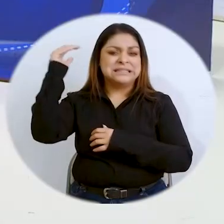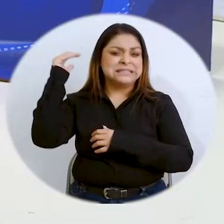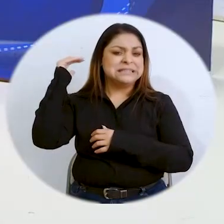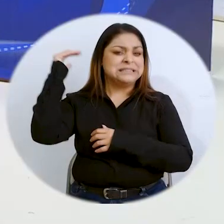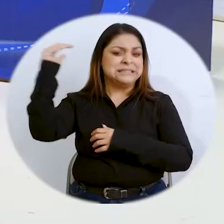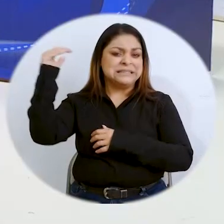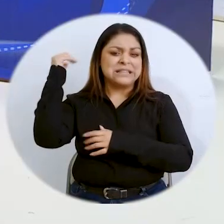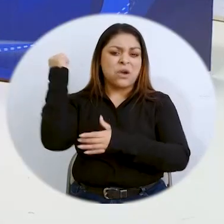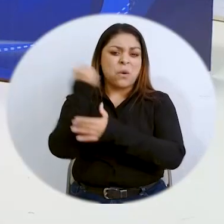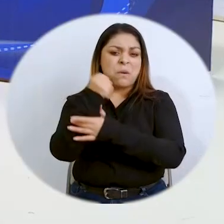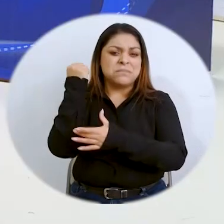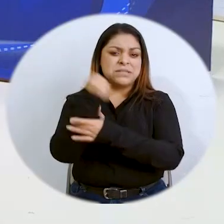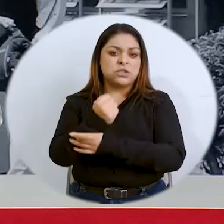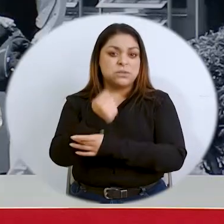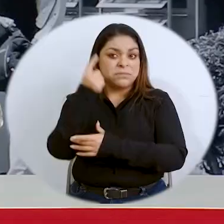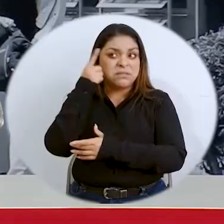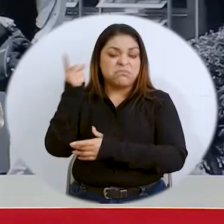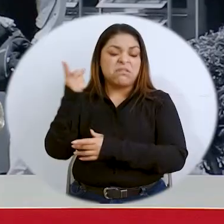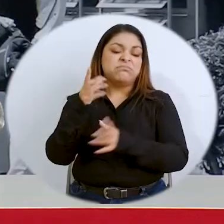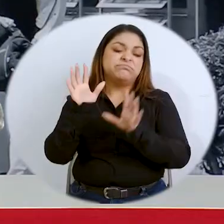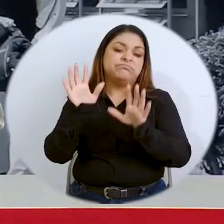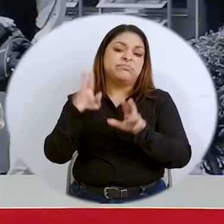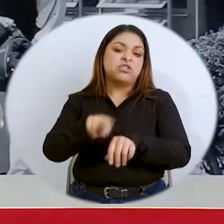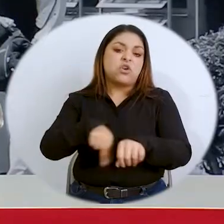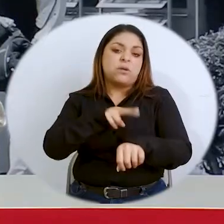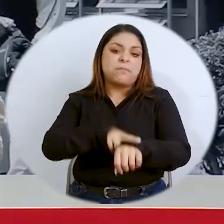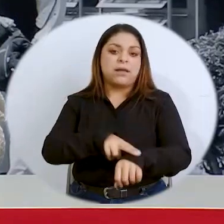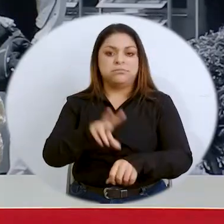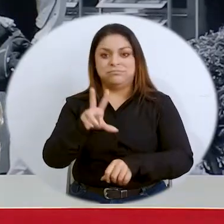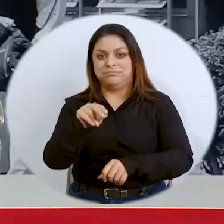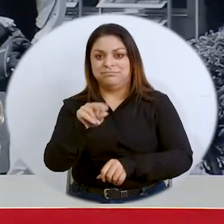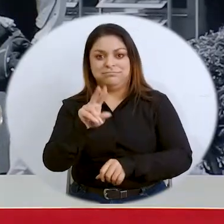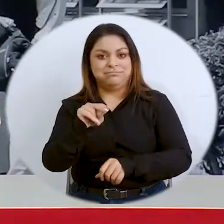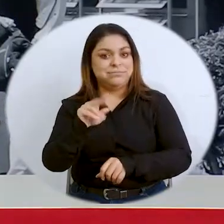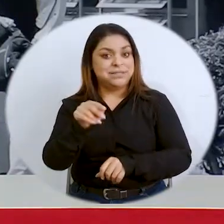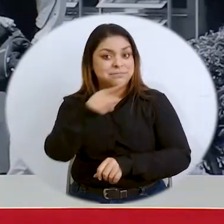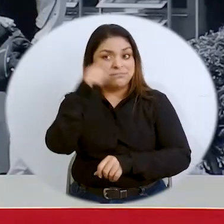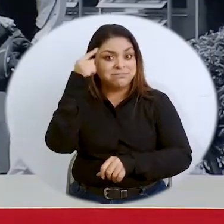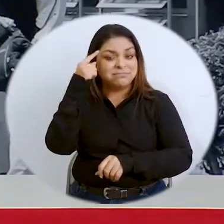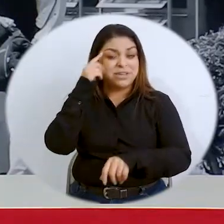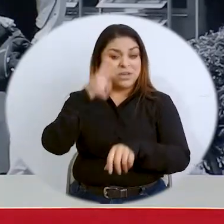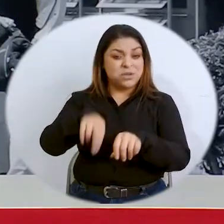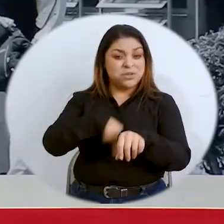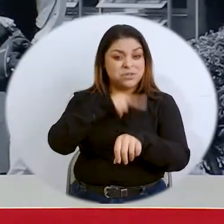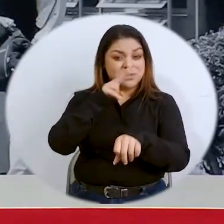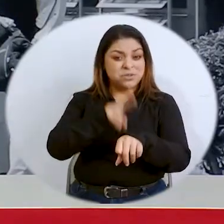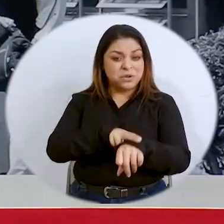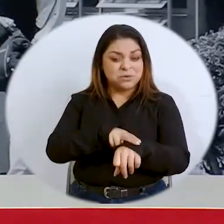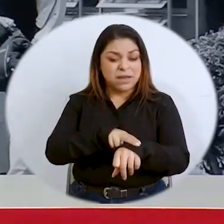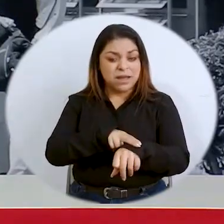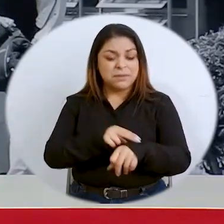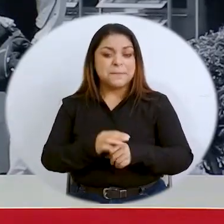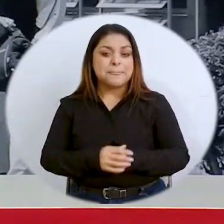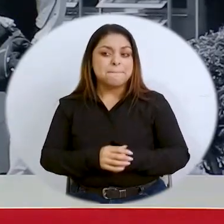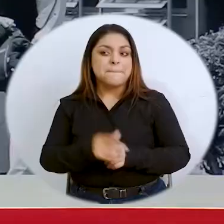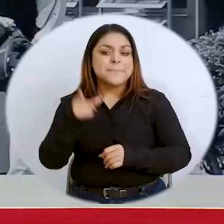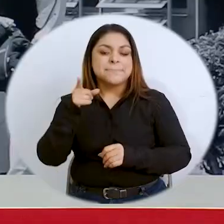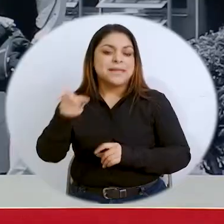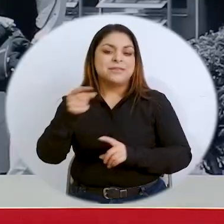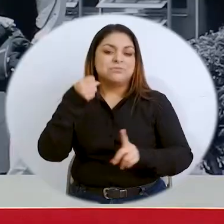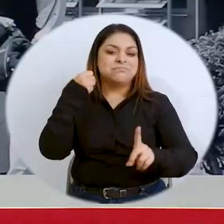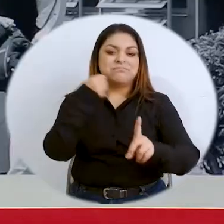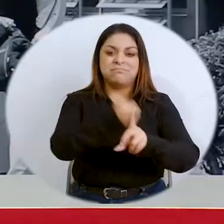de homicidios y no podemos acostumbrarnos a esas cifras, porque si nos acostumbramos, digamos, como decía